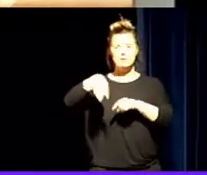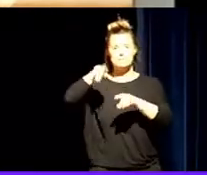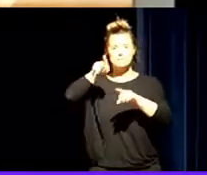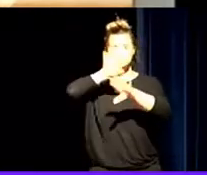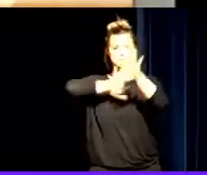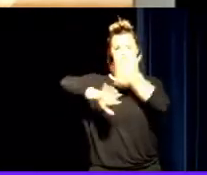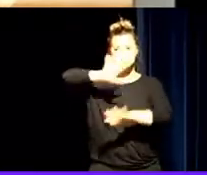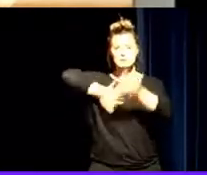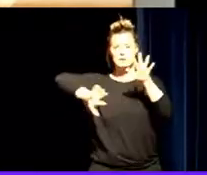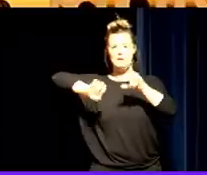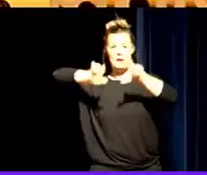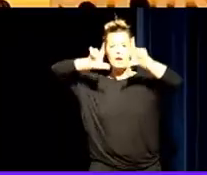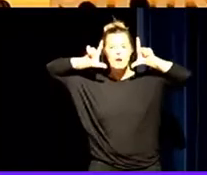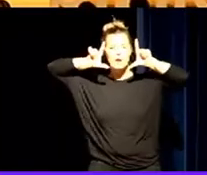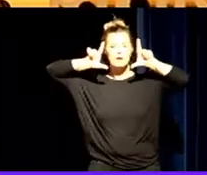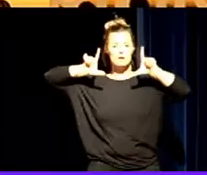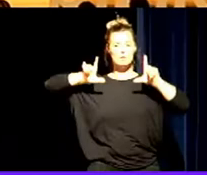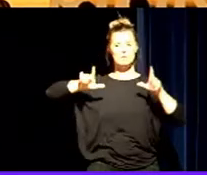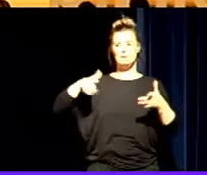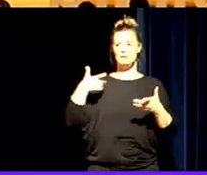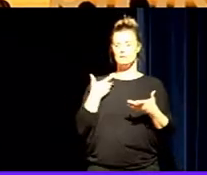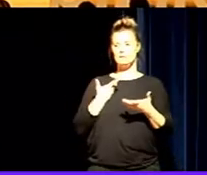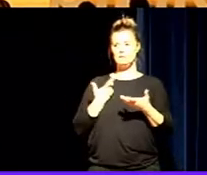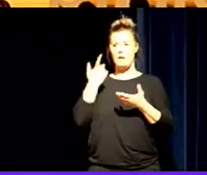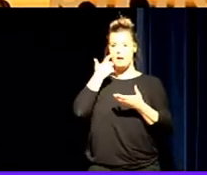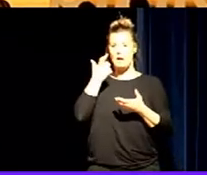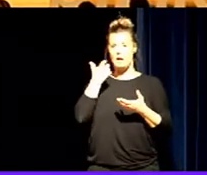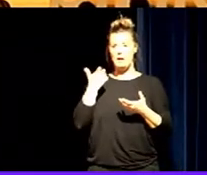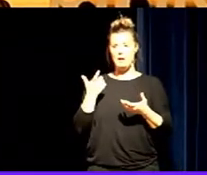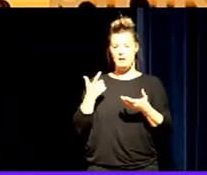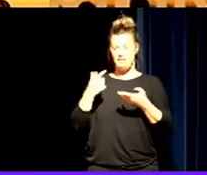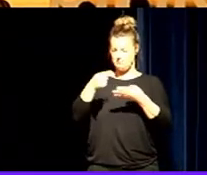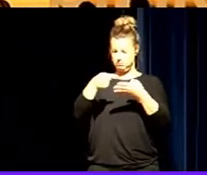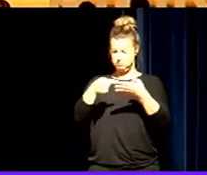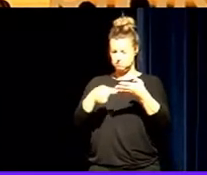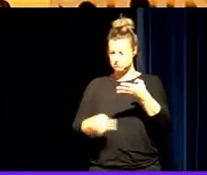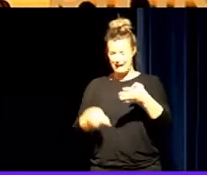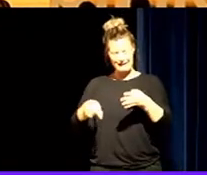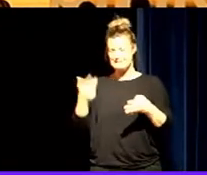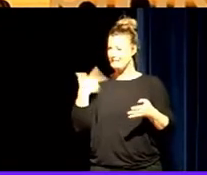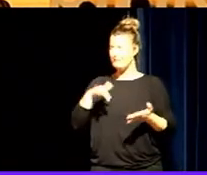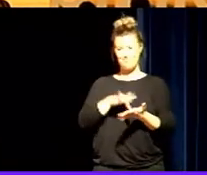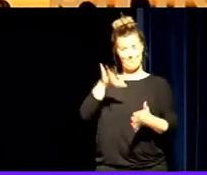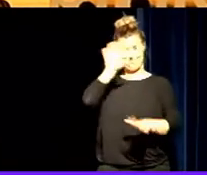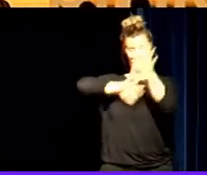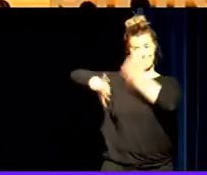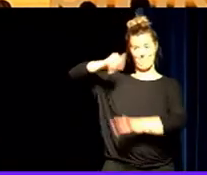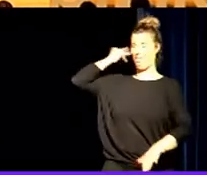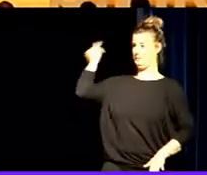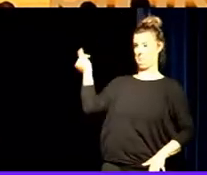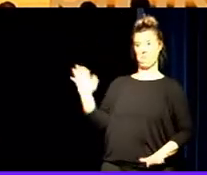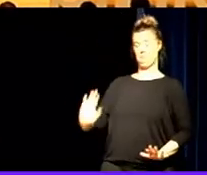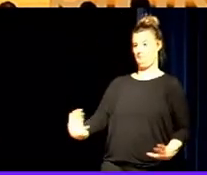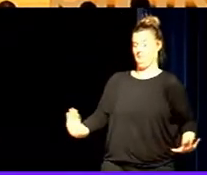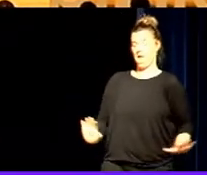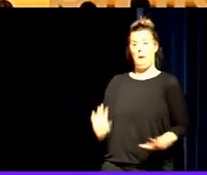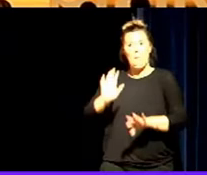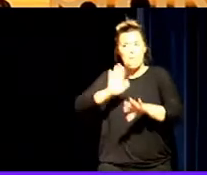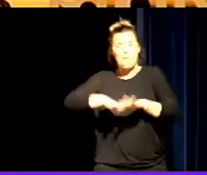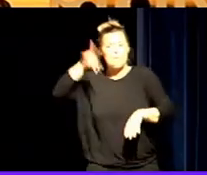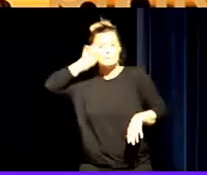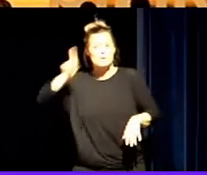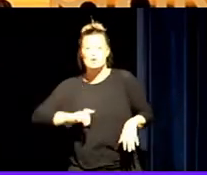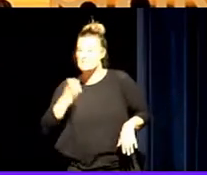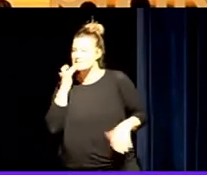los egos, el hábito del consenso, menos sensación de... Aquí me he despistado, porque no sé si